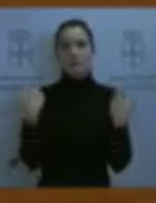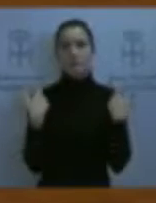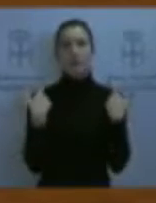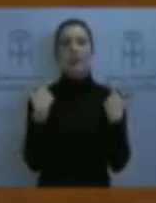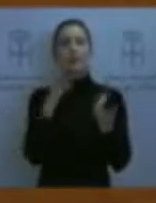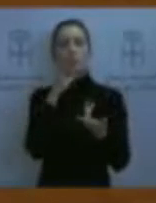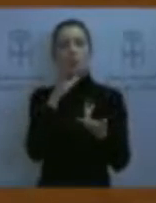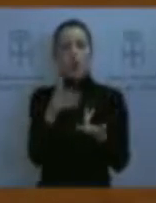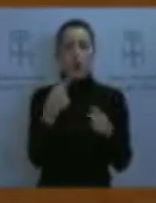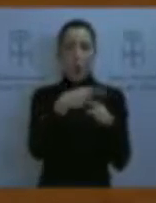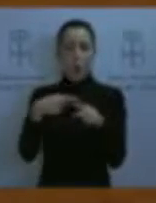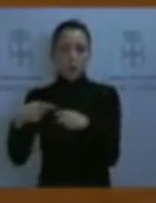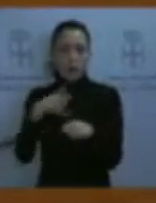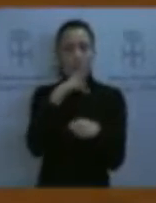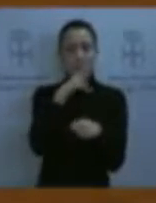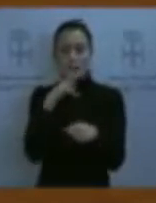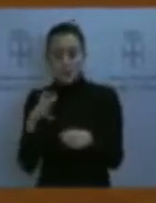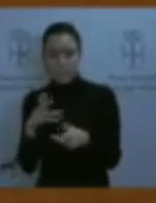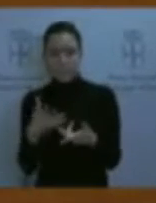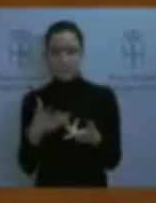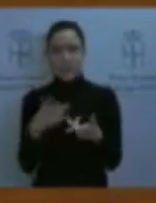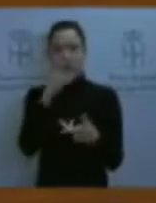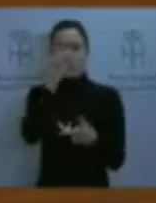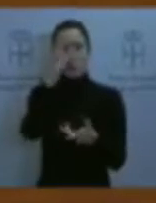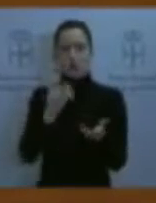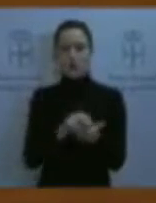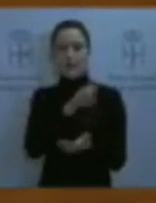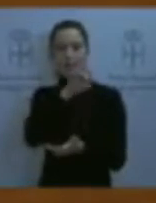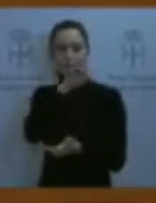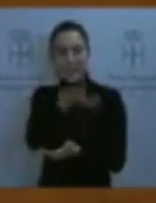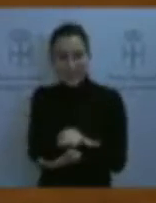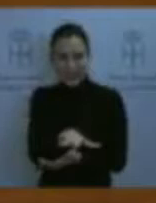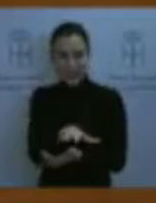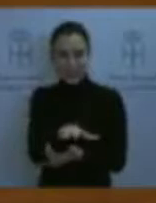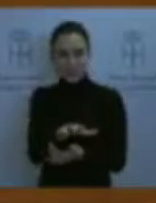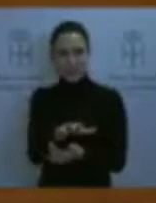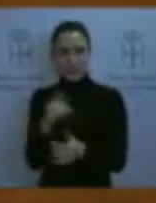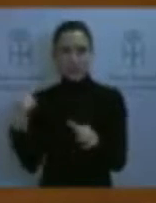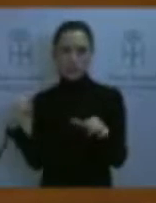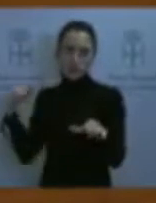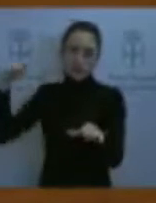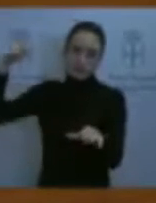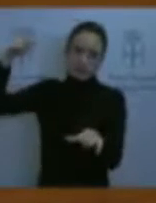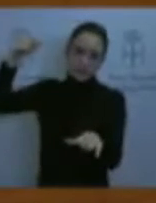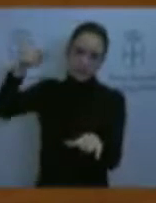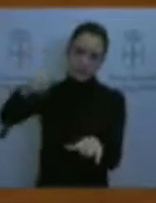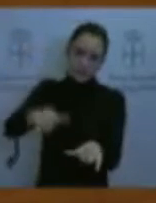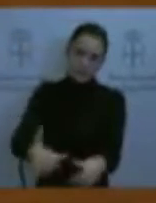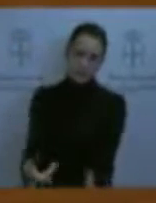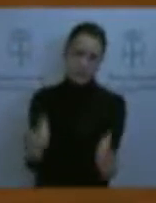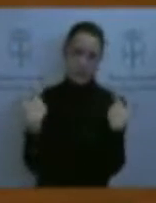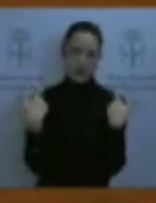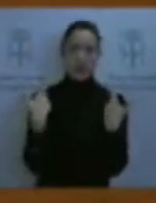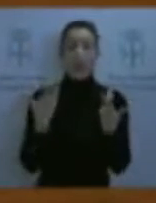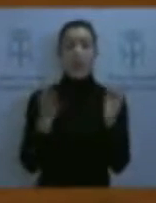circunscribimos al 2015, por la serie de catástrofes que venimos sufriendo desde hay ya años, ¿no? De momento no se conoció ni una